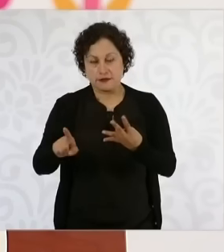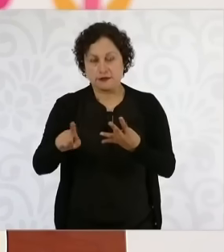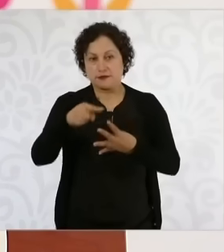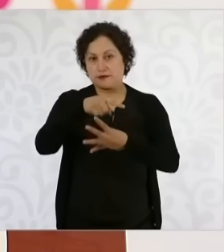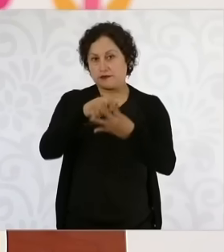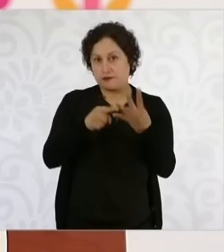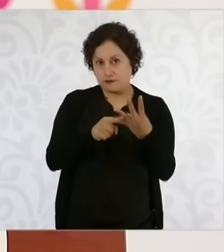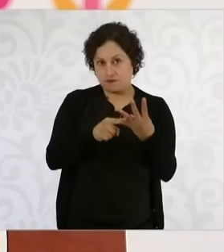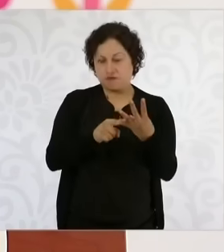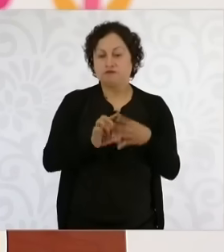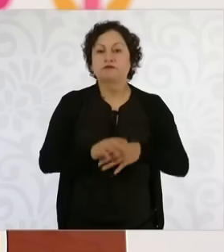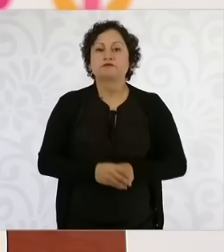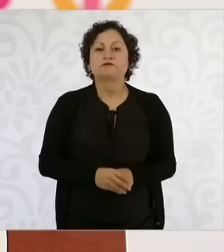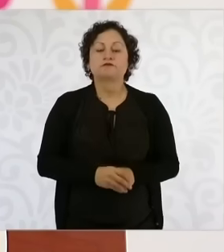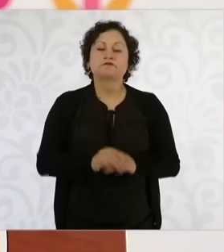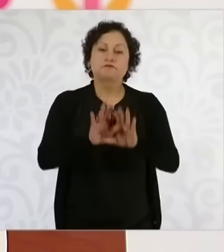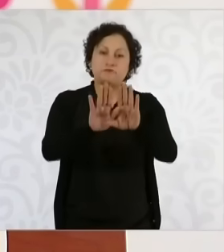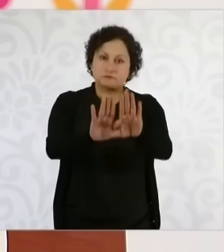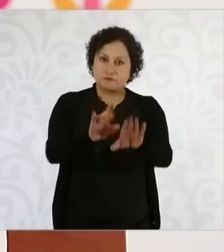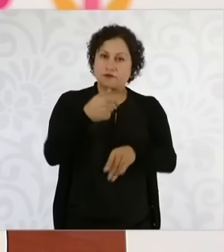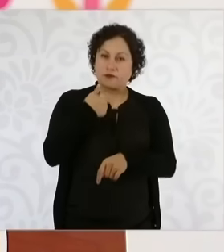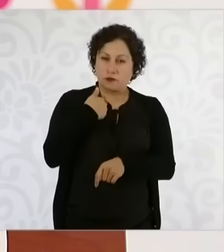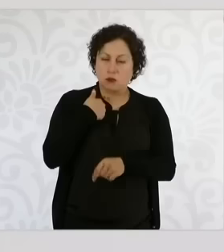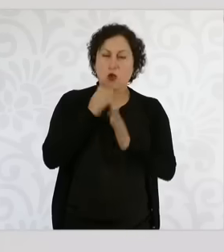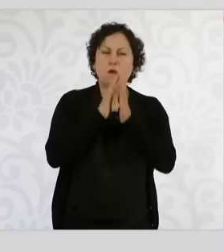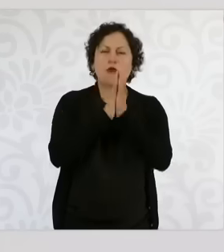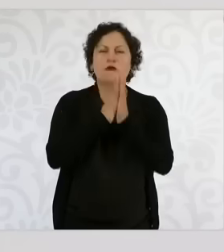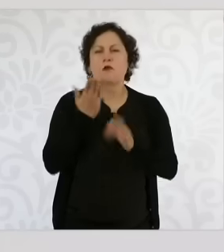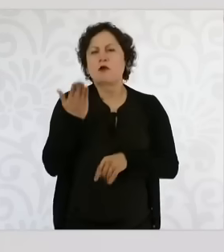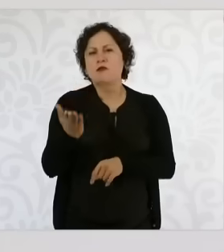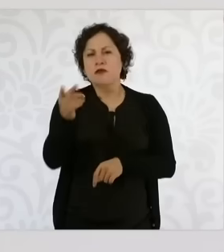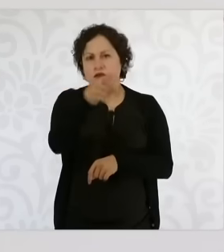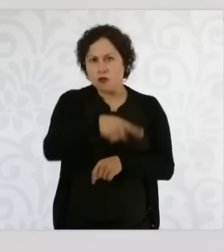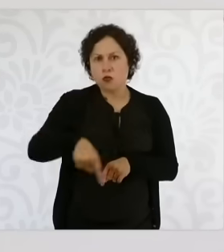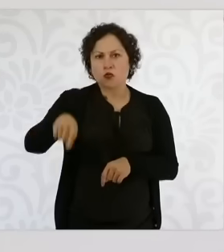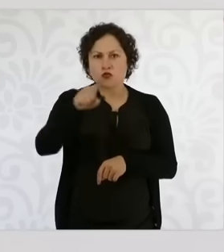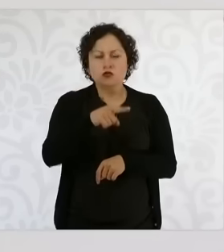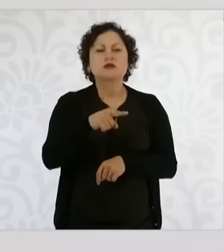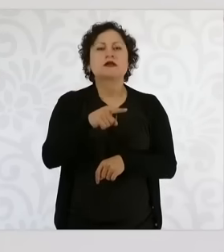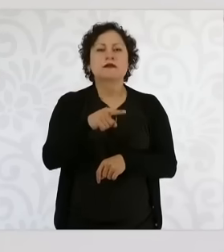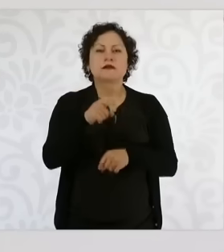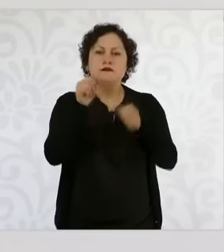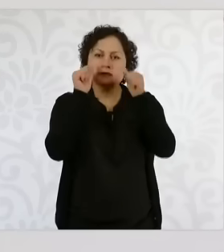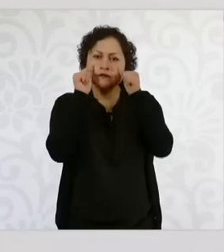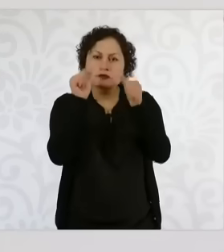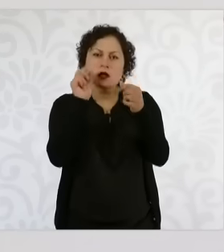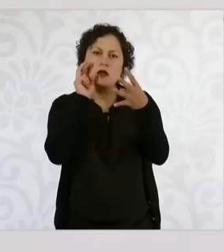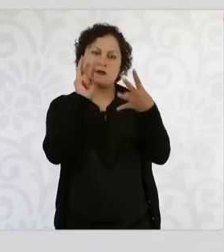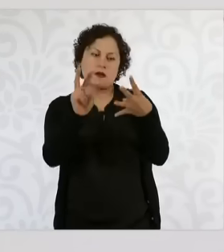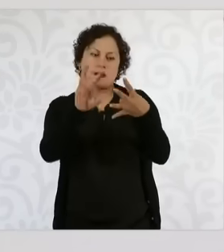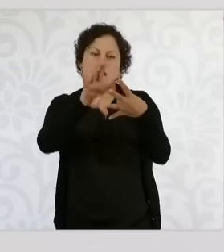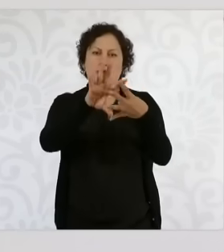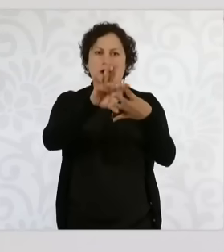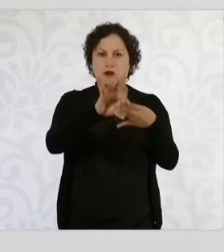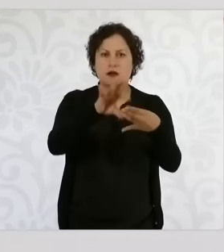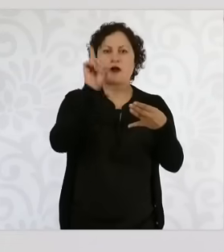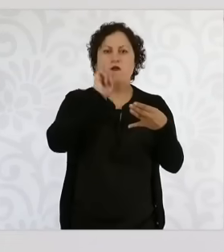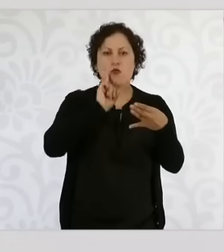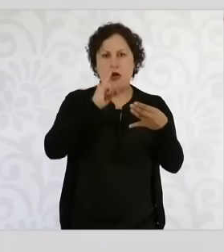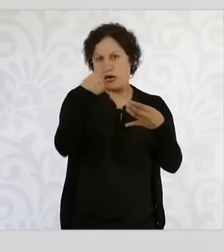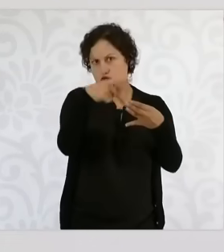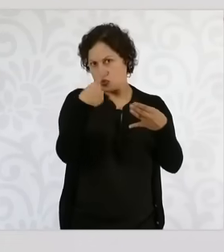Y yo los invito a que escuchen la intervención del ministro Pérez Dayán. Las otras 3 ministras también